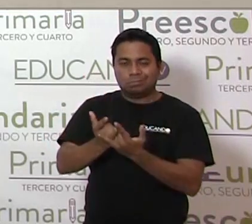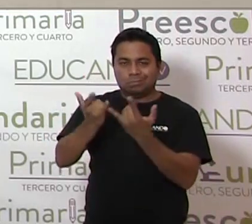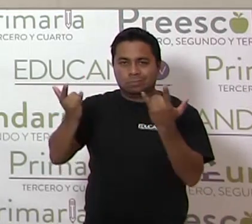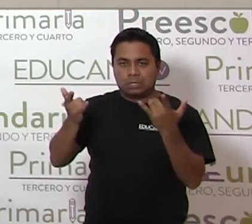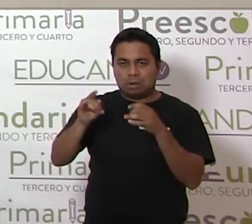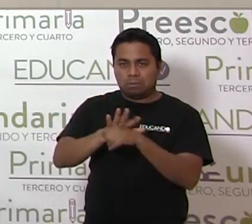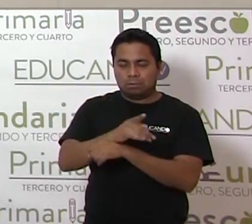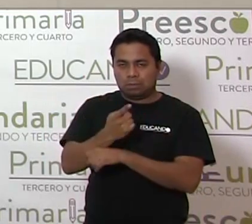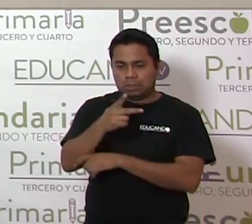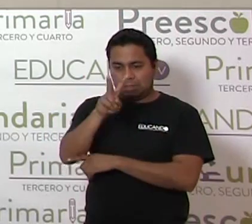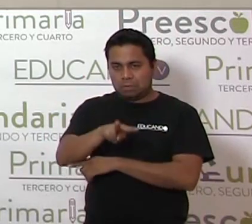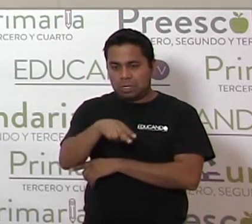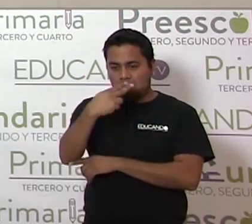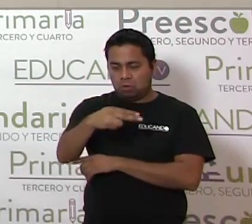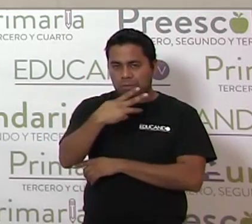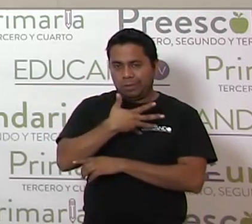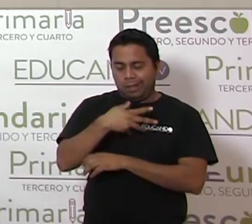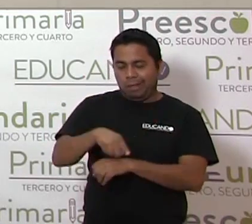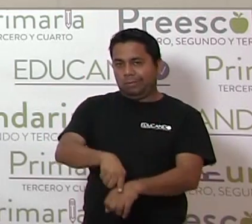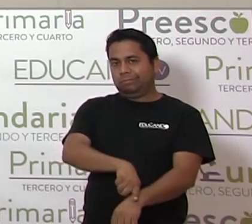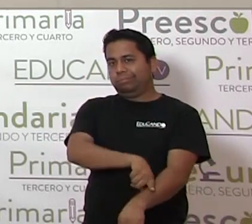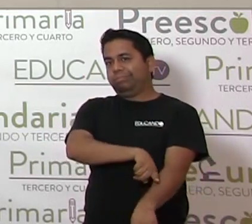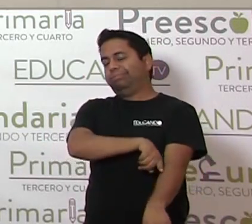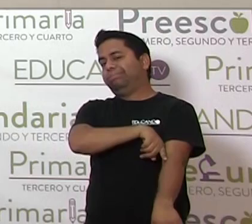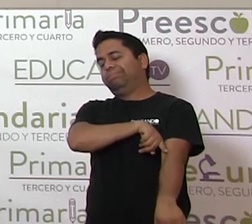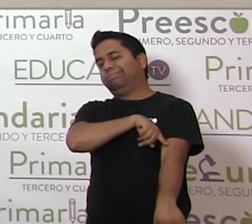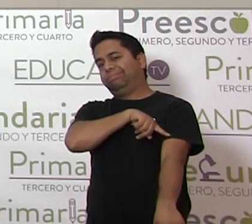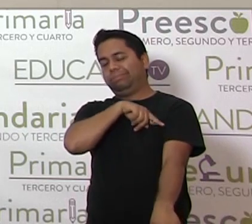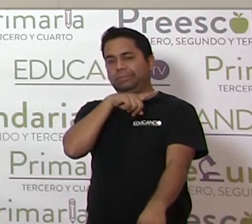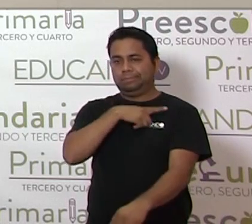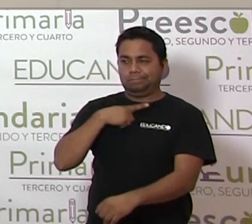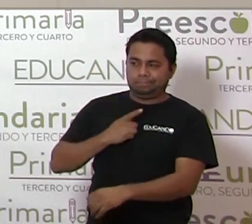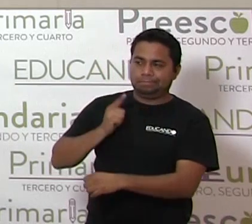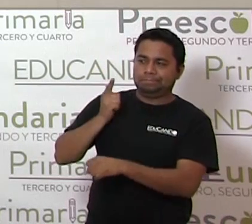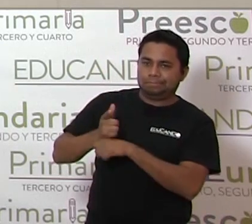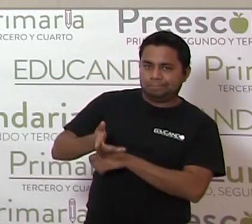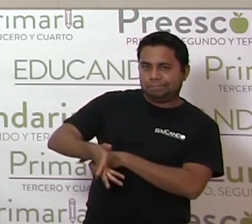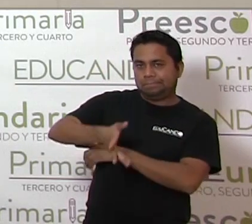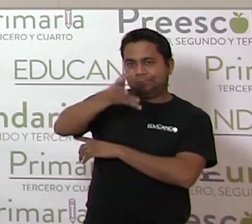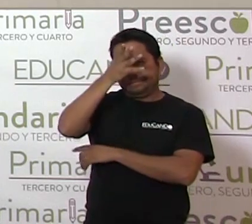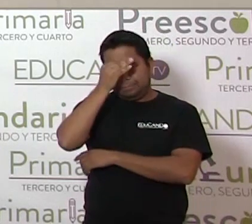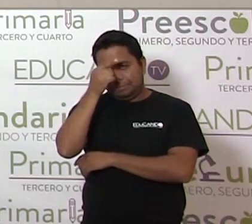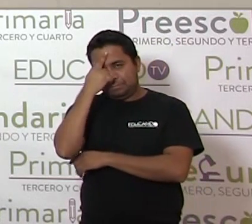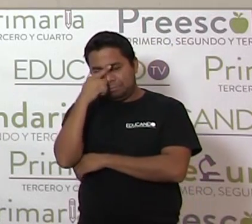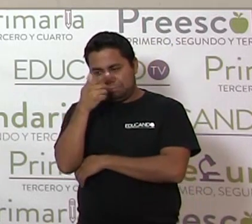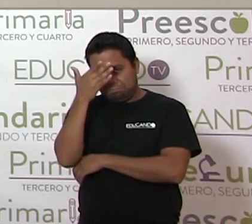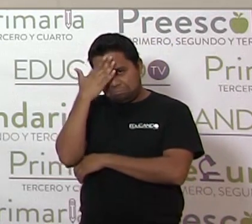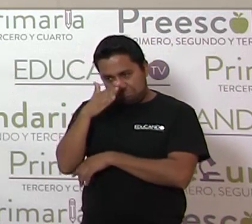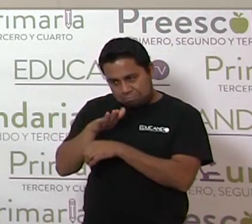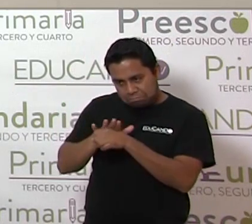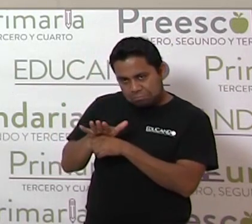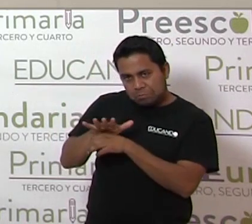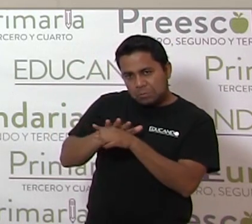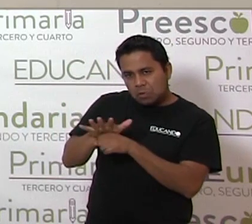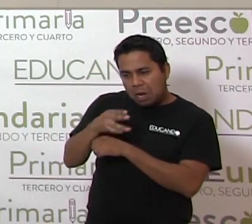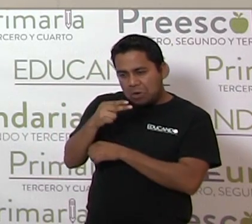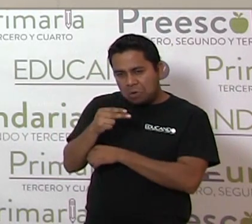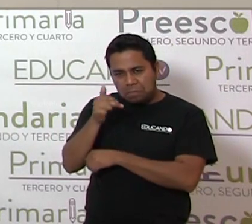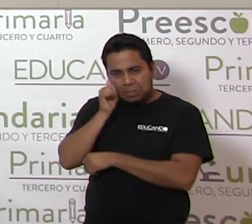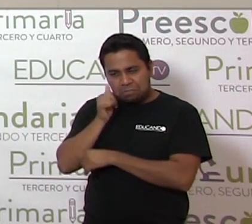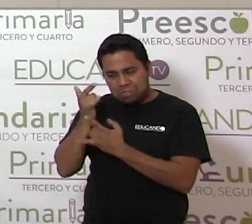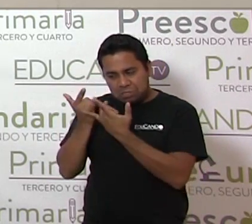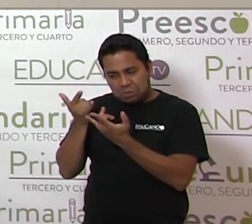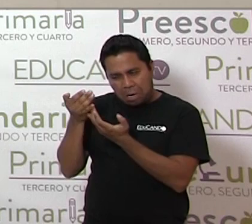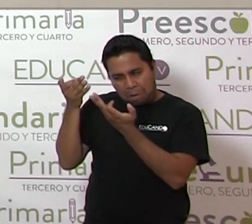son sumamente largos, los cuales tenemos que identificar, aprender a saber cuál es su nombre más preciso en la